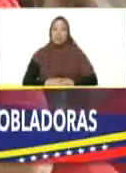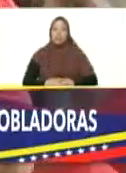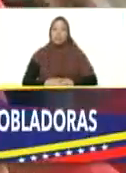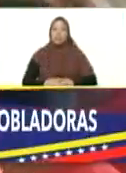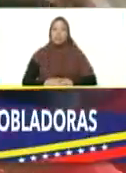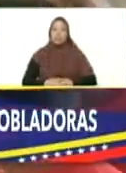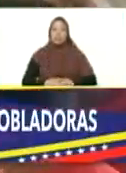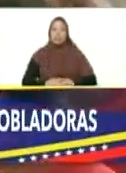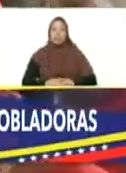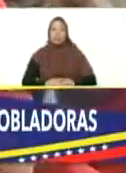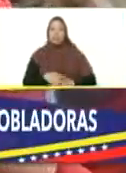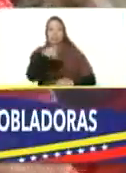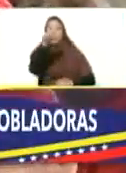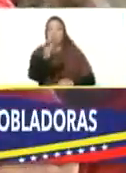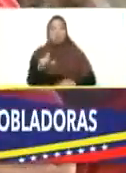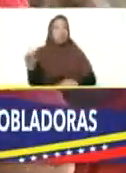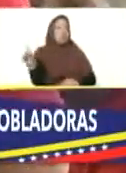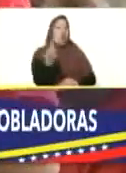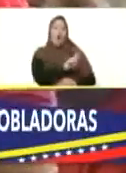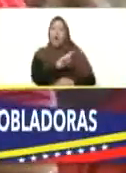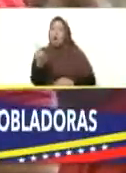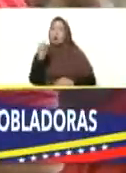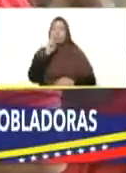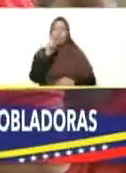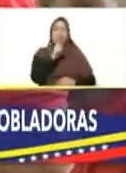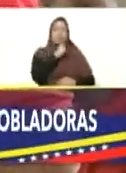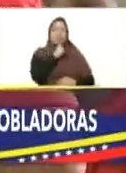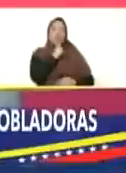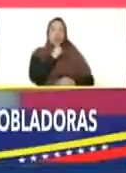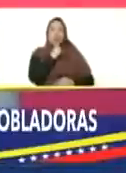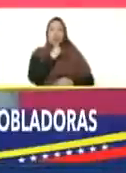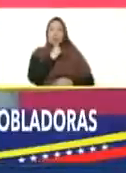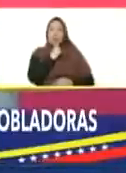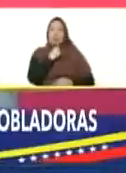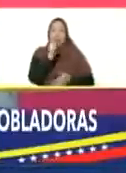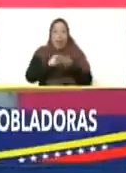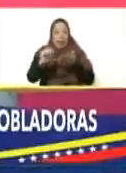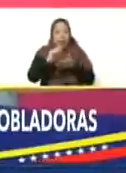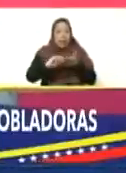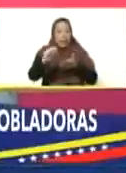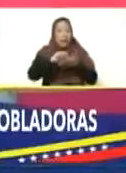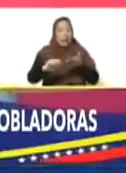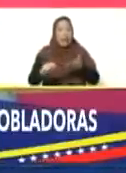bueno como decía y no la voy a decirnos de verlo por escrito el nombre